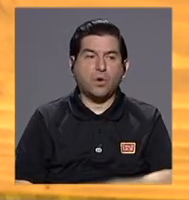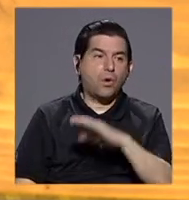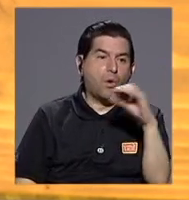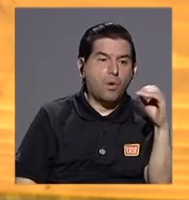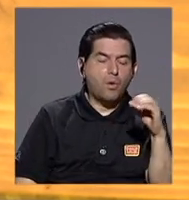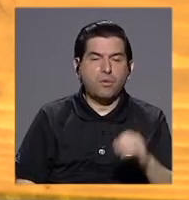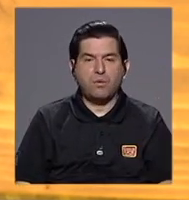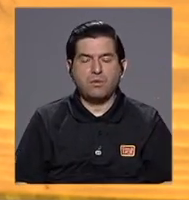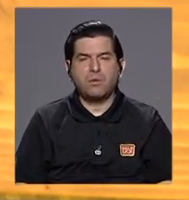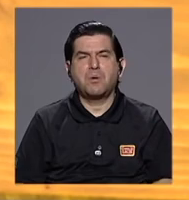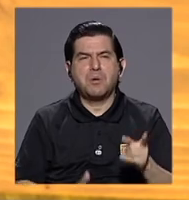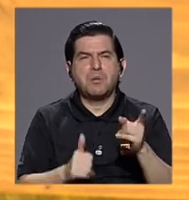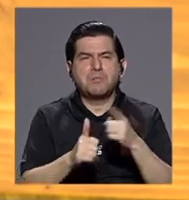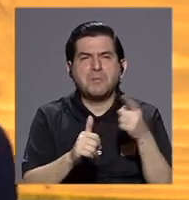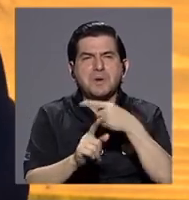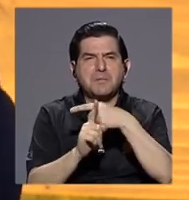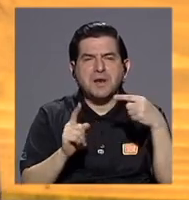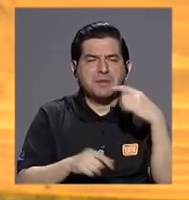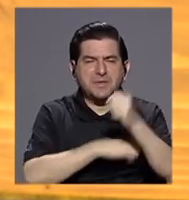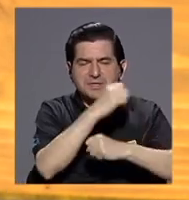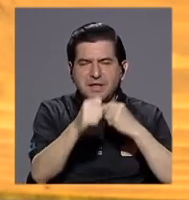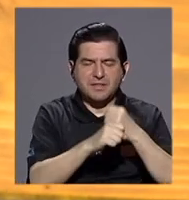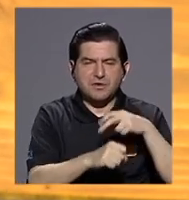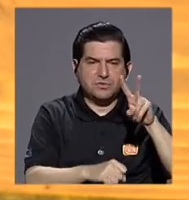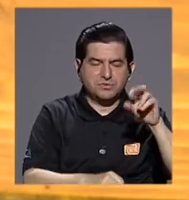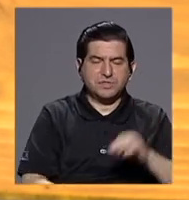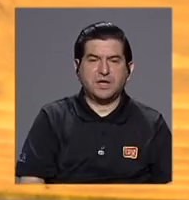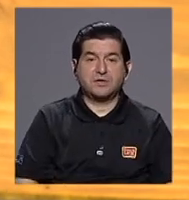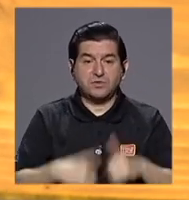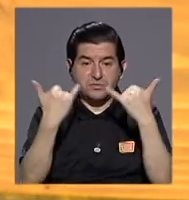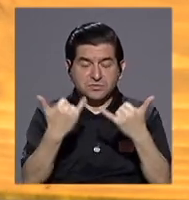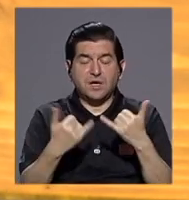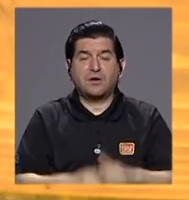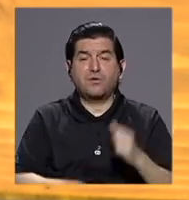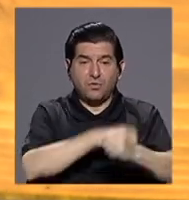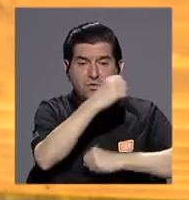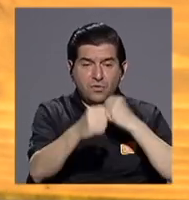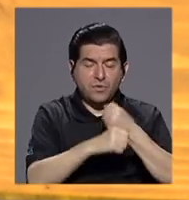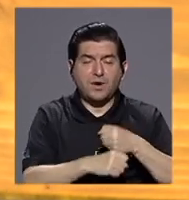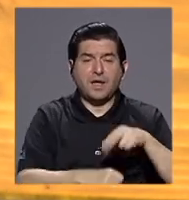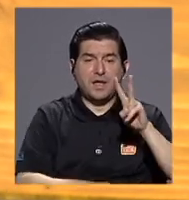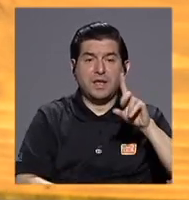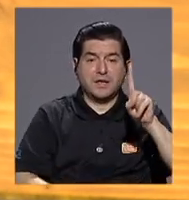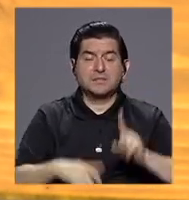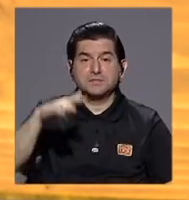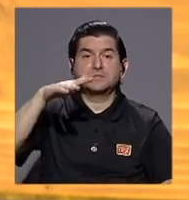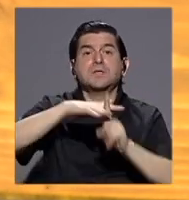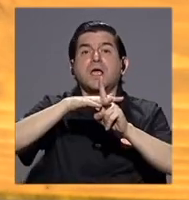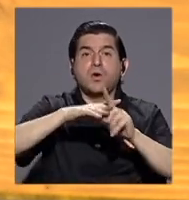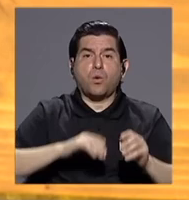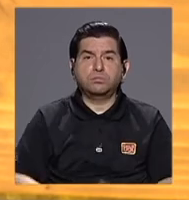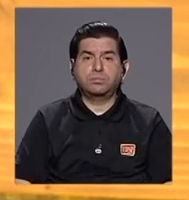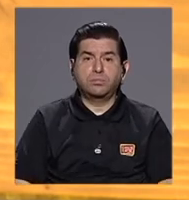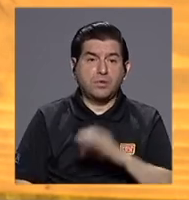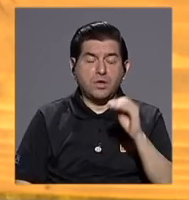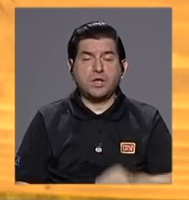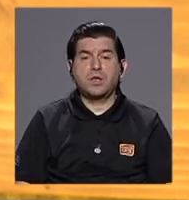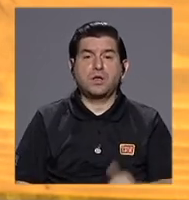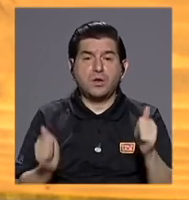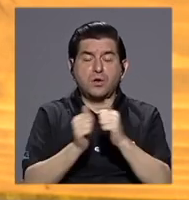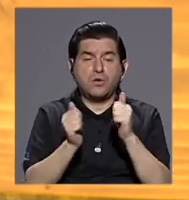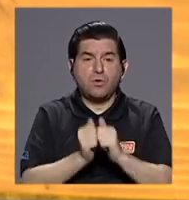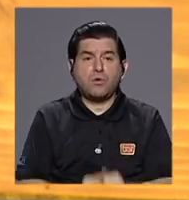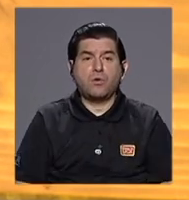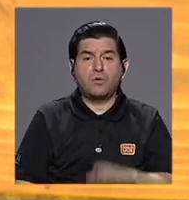De la primera mitad del 20, ahora irrumpe en el siglo 21 cuando menos lo esperábamos. Y además con aires